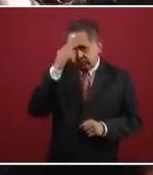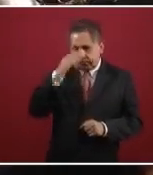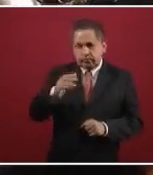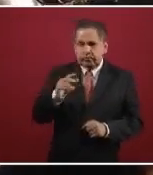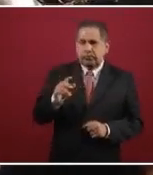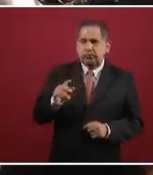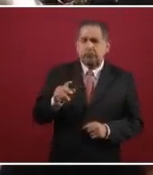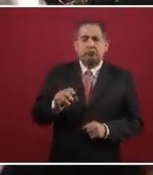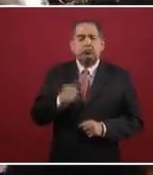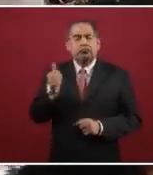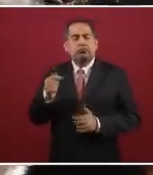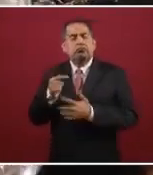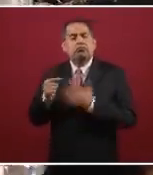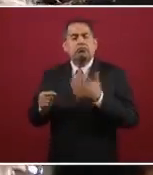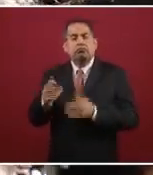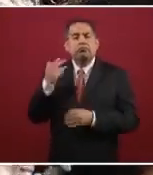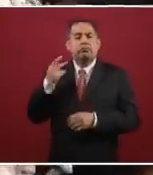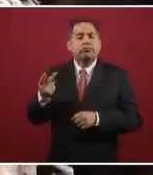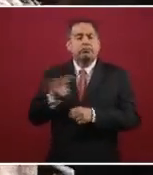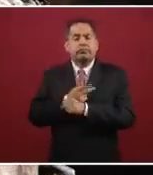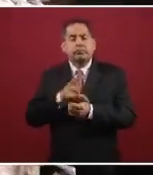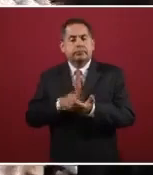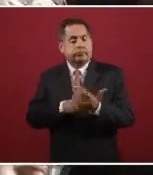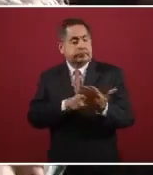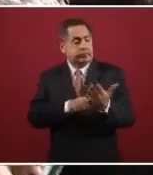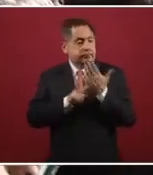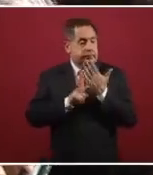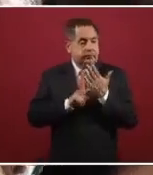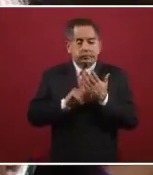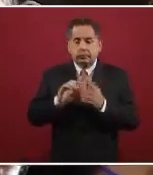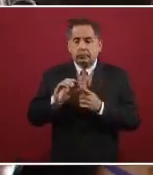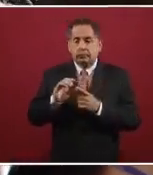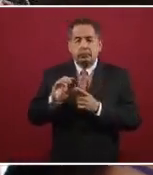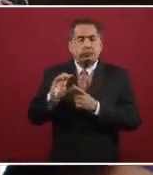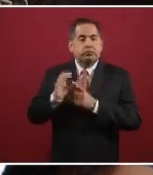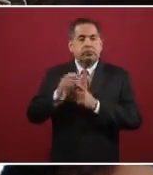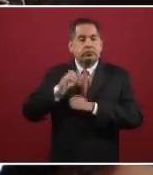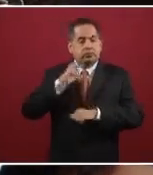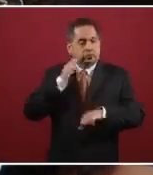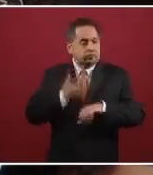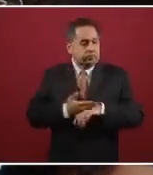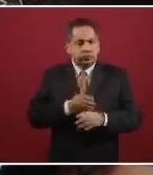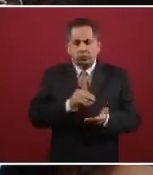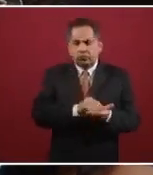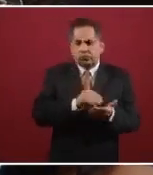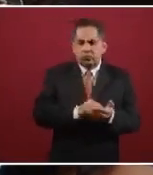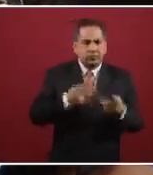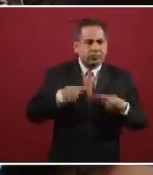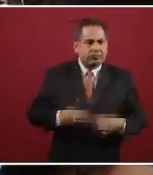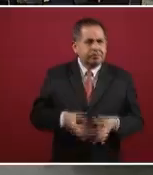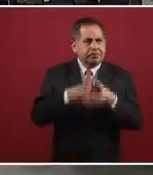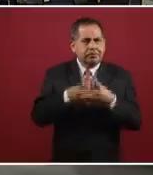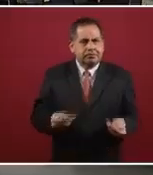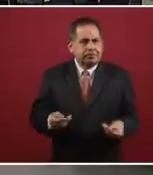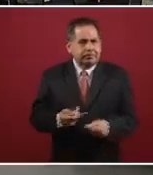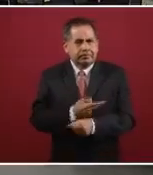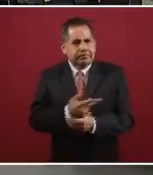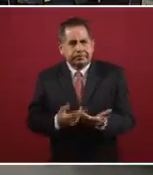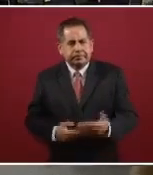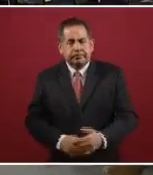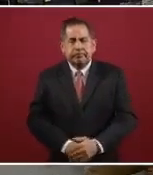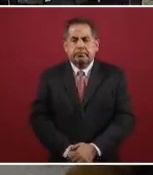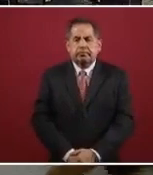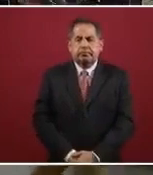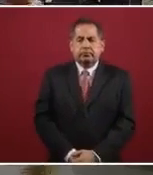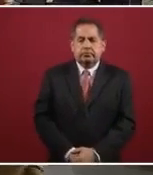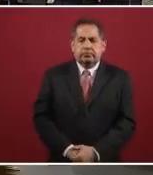perogrullo, pero a partir del diagnóstico que nos ha presentado la comisionada, ¿por qué desaparecen las personas en México? Por favor. Bien.